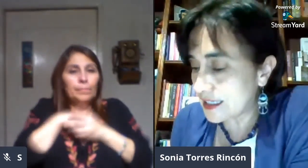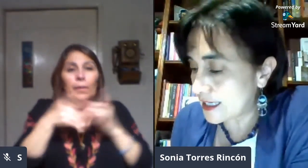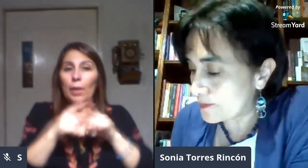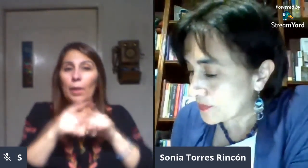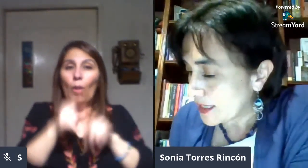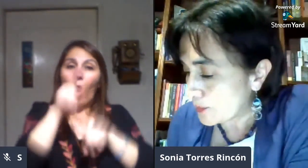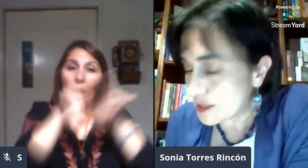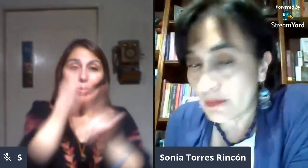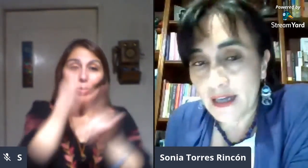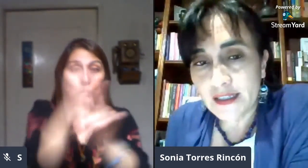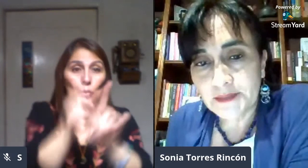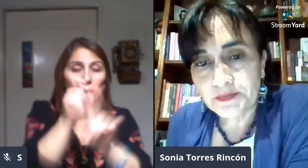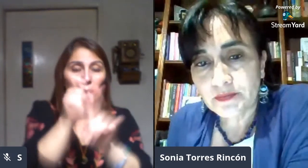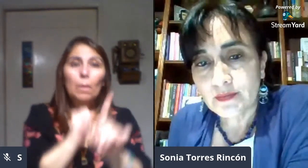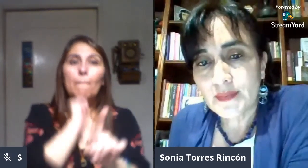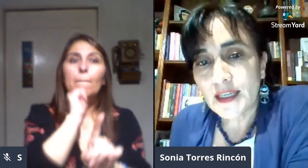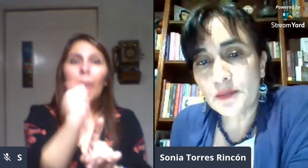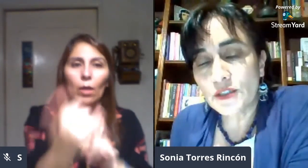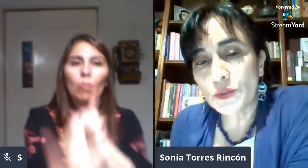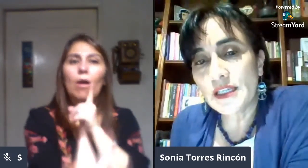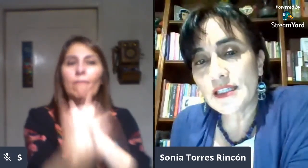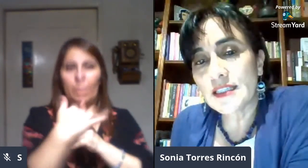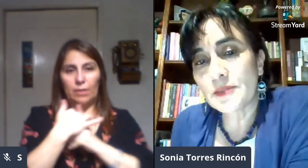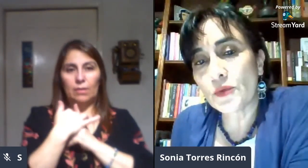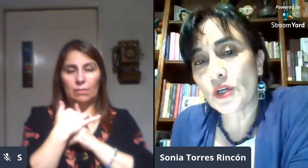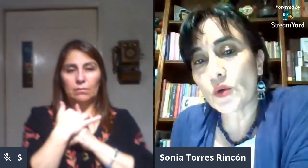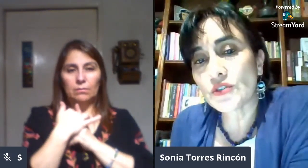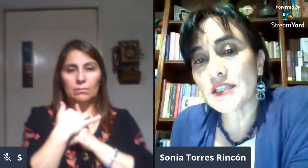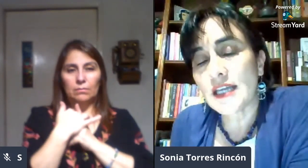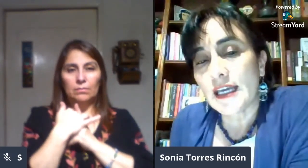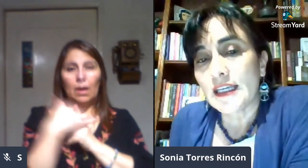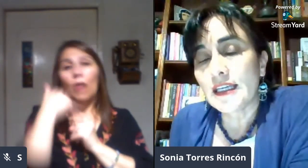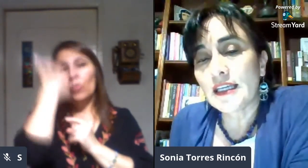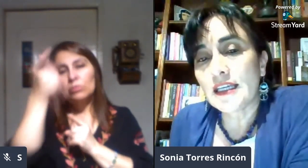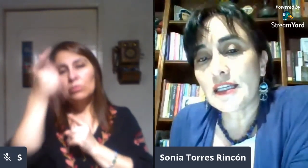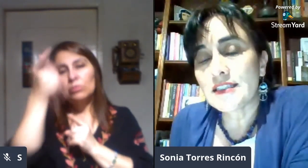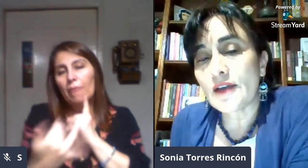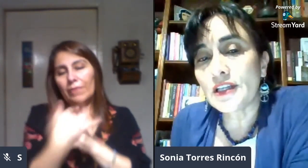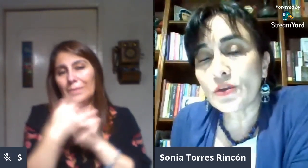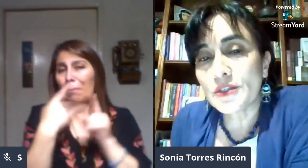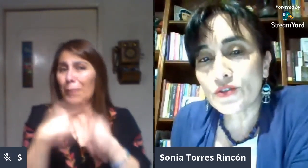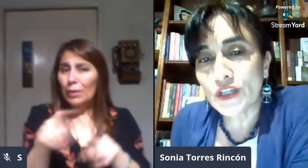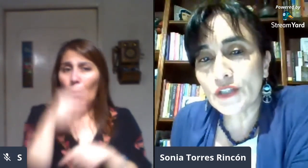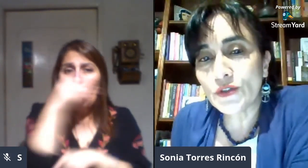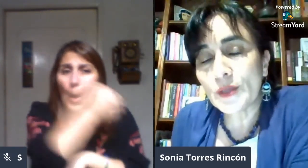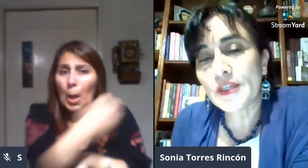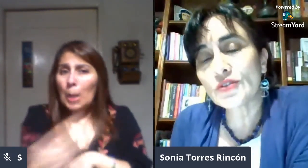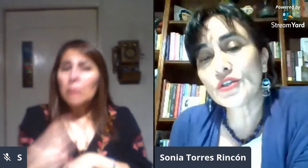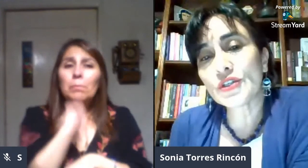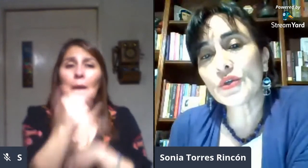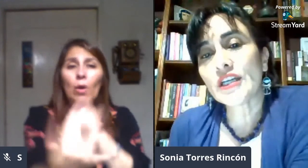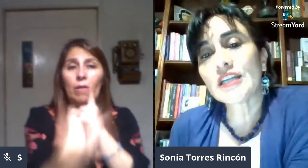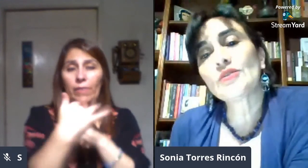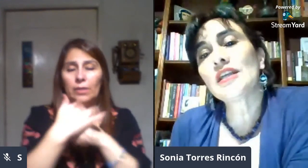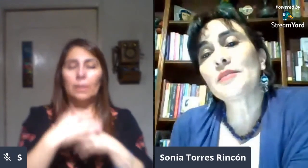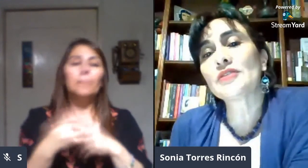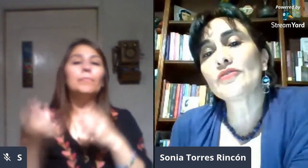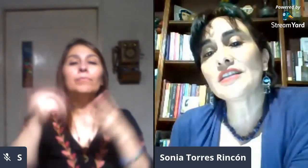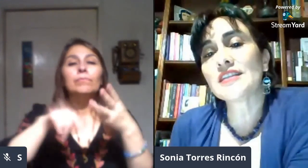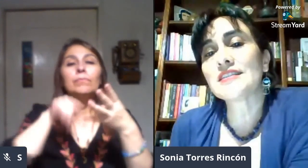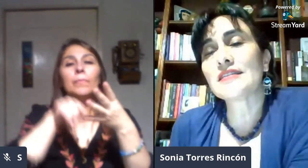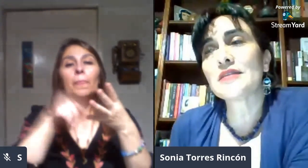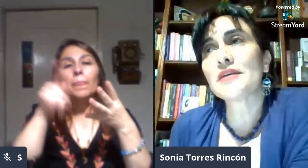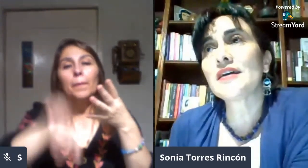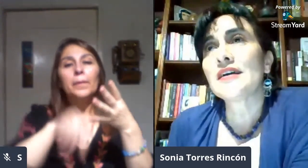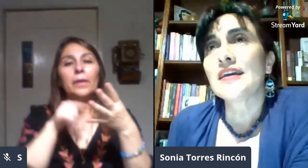a quienes pues marca en mayor medida este tipo de cosas. Y se ha venido mencionando también, yo quiero recoger aquí un